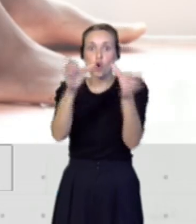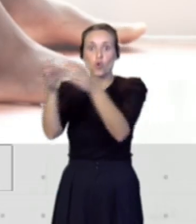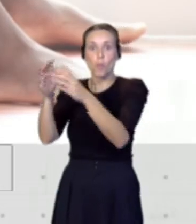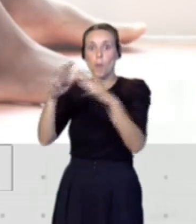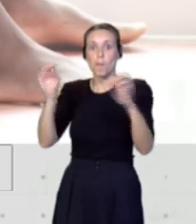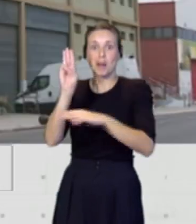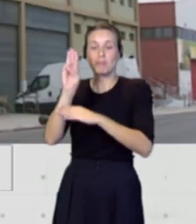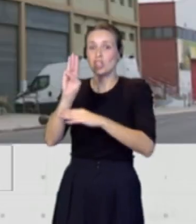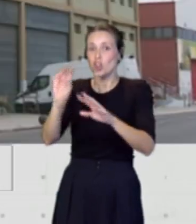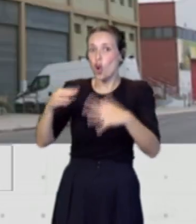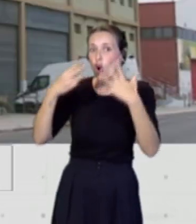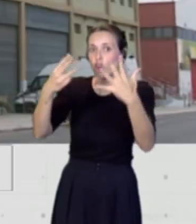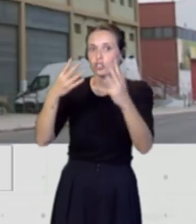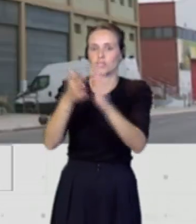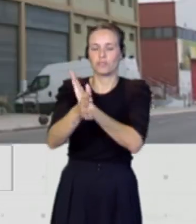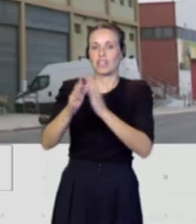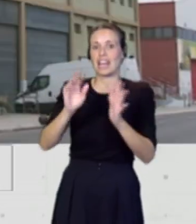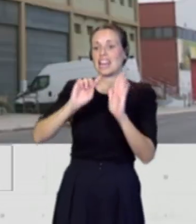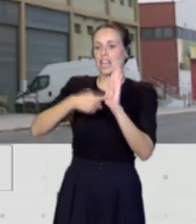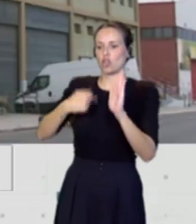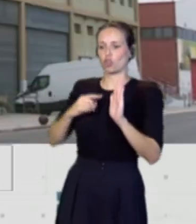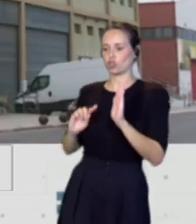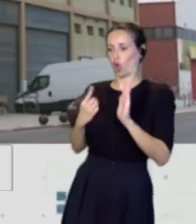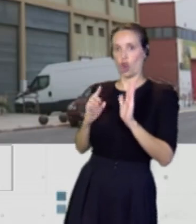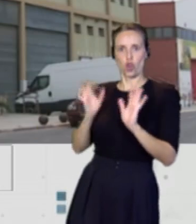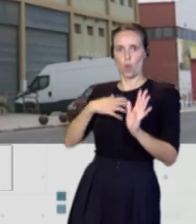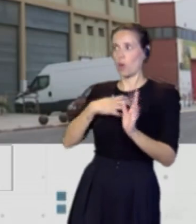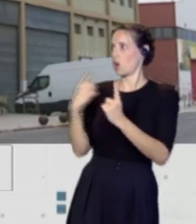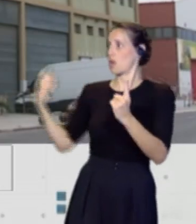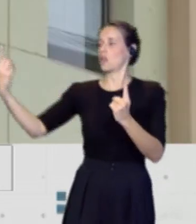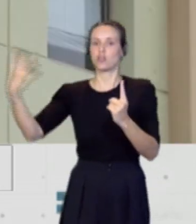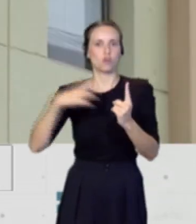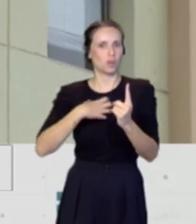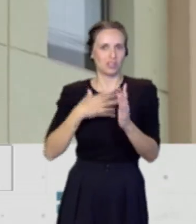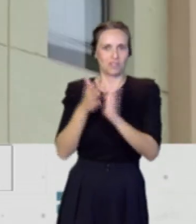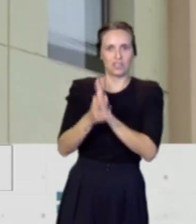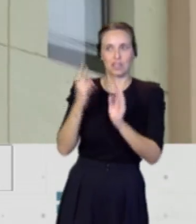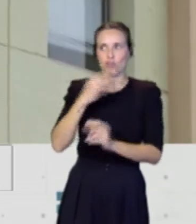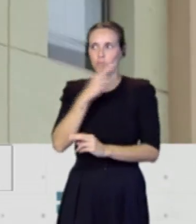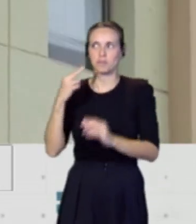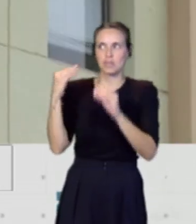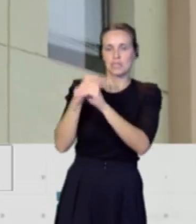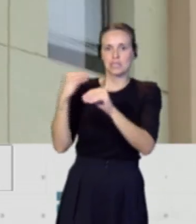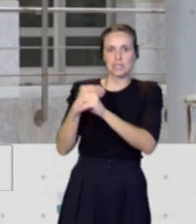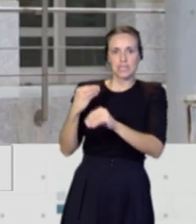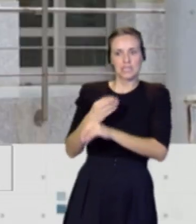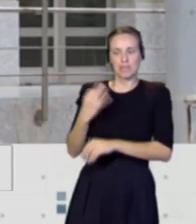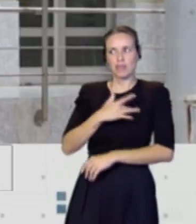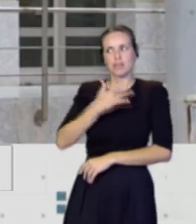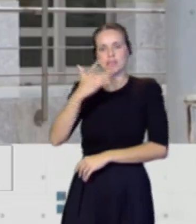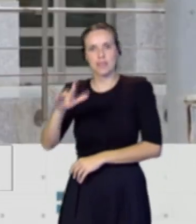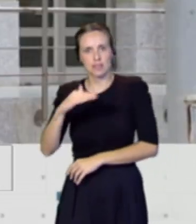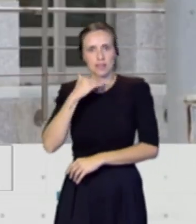puede legislar por sí solo, y para poder legislar hacen falta sin duda ninguna compromisos cruzados, y eso significa concesiones, y significa sin duda